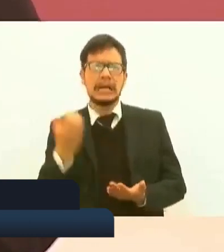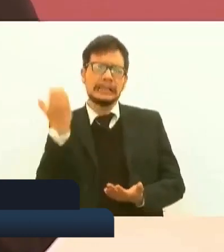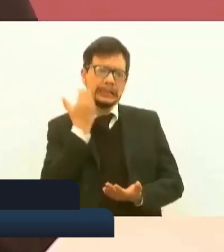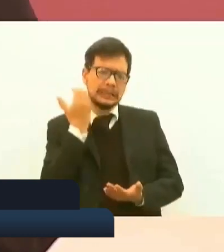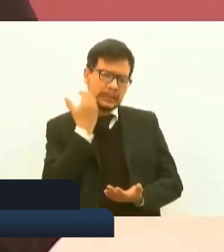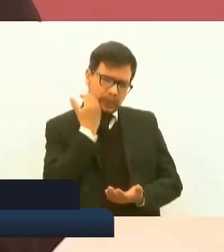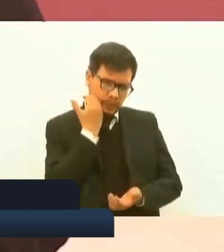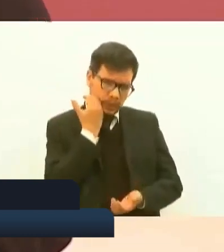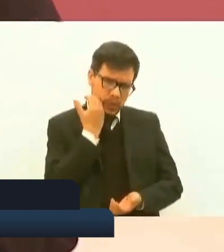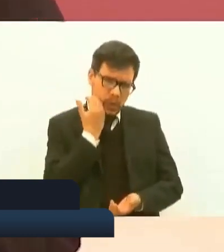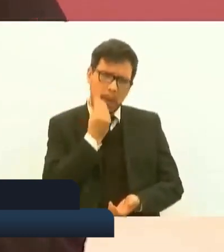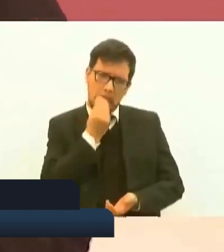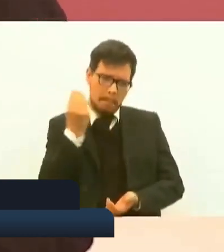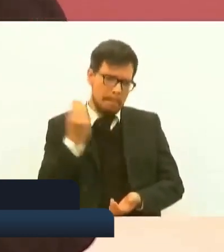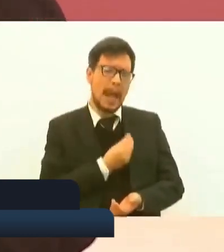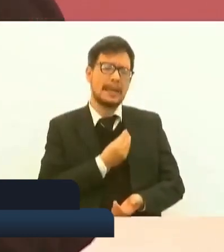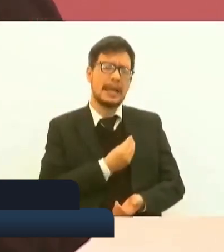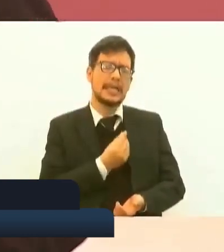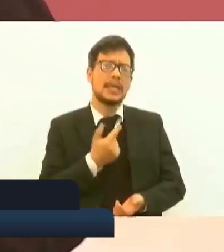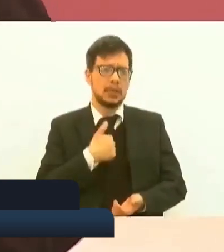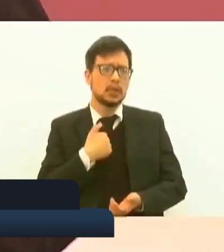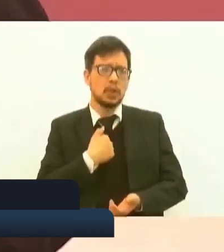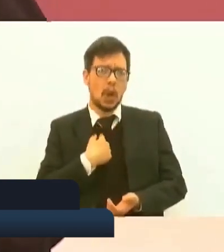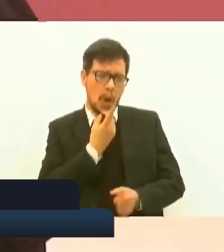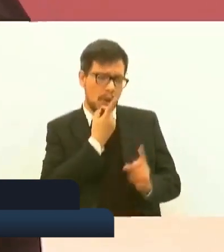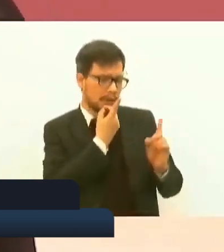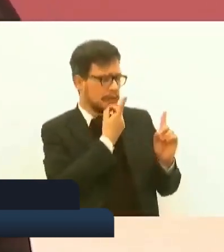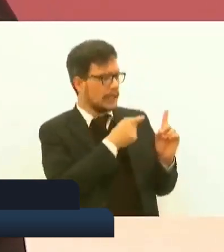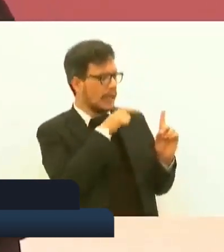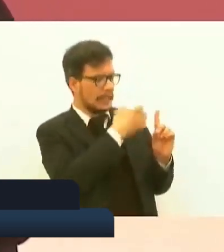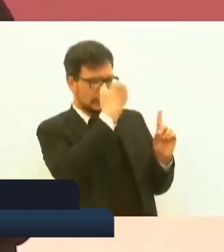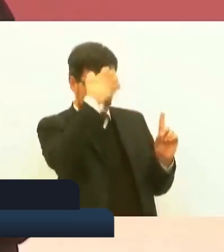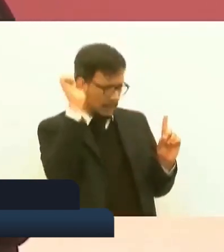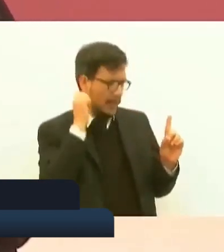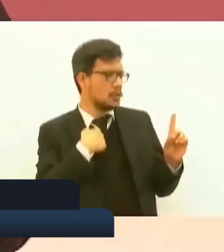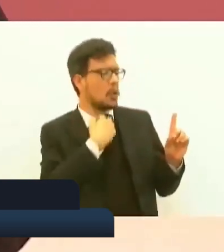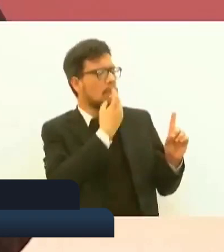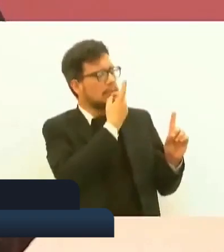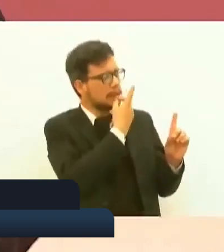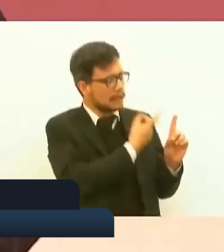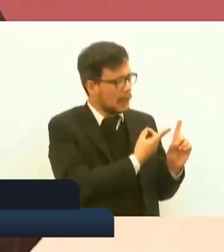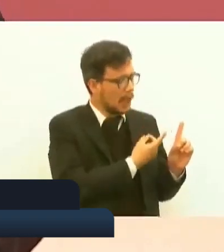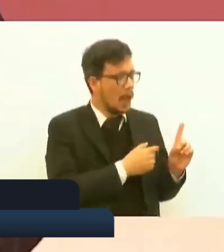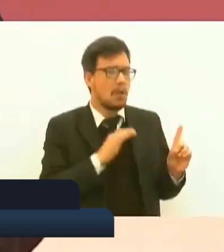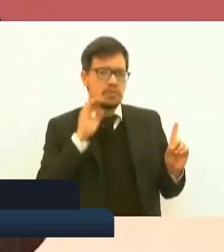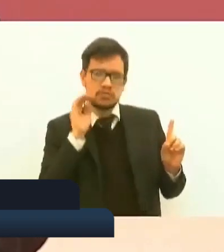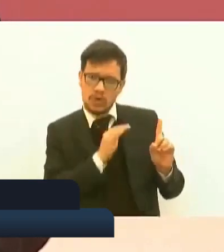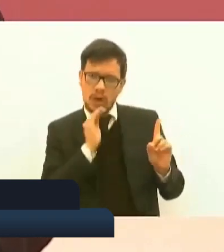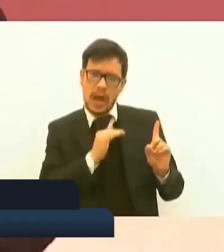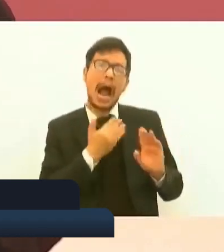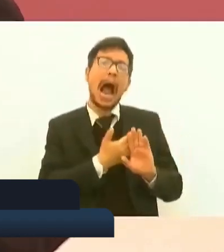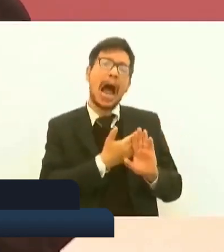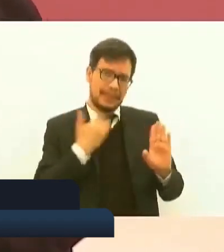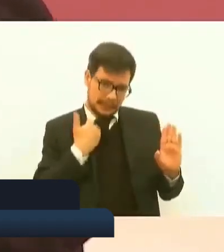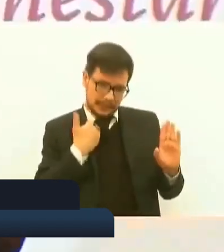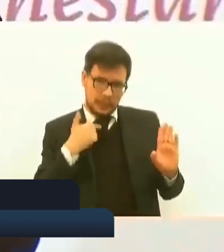le dije a Esteban, le dije, antes de terminar,